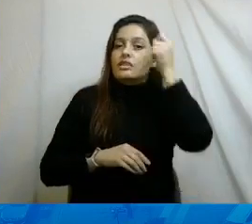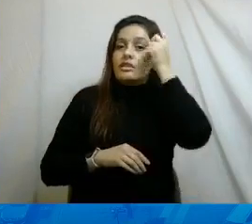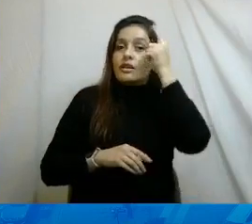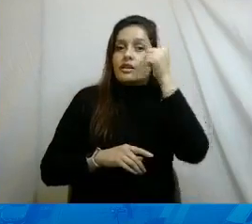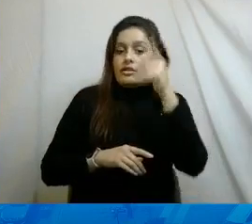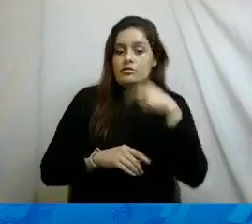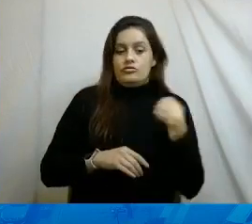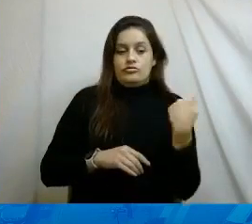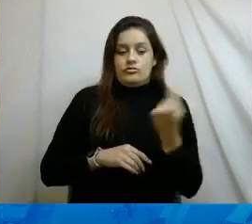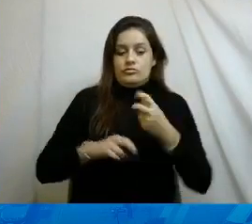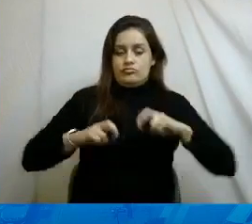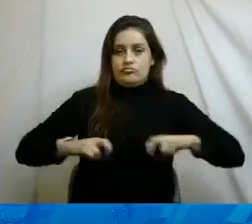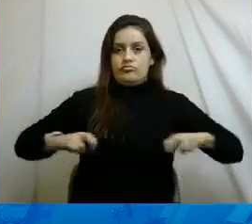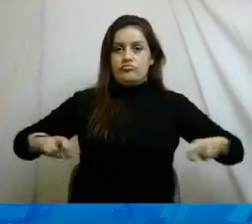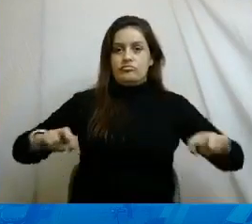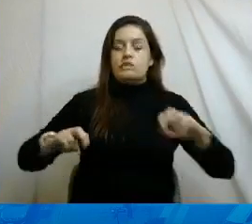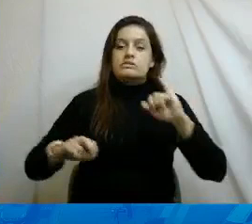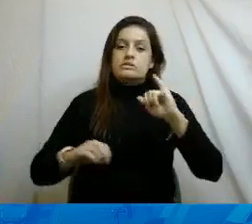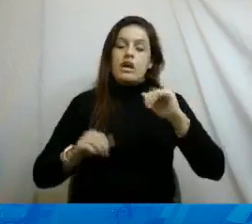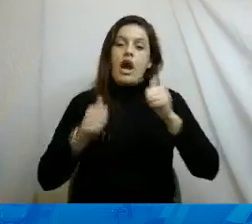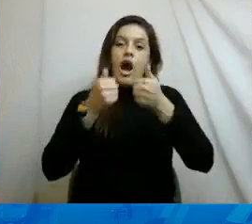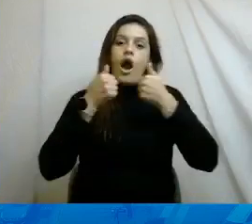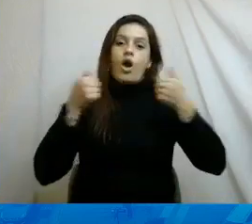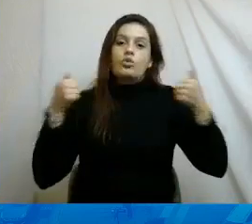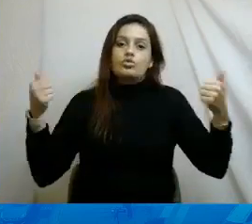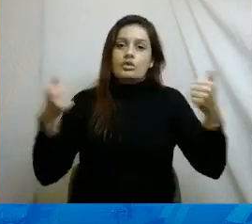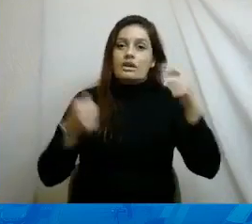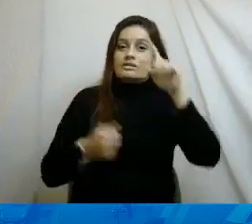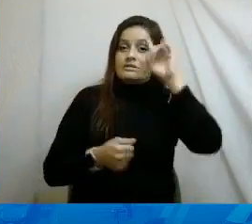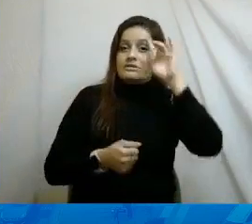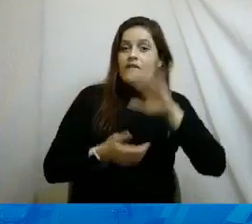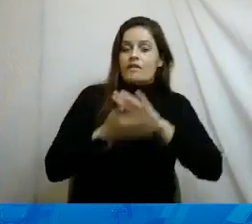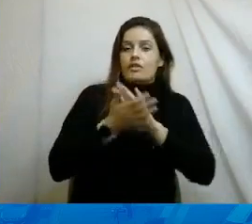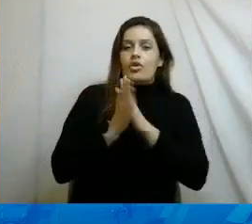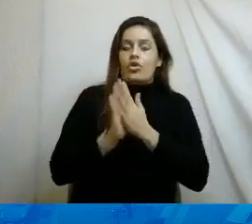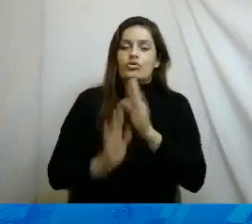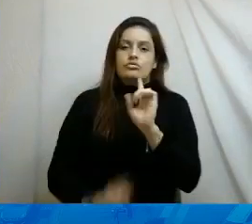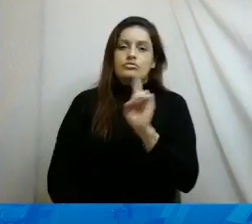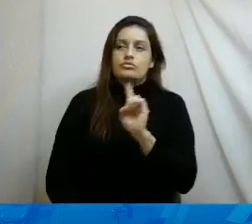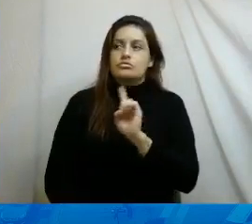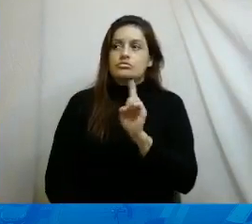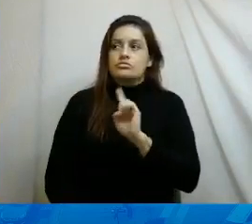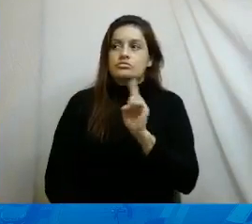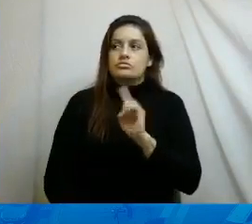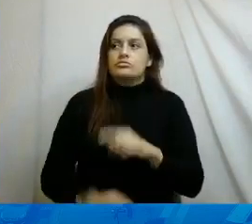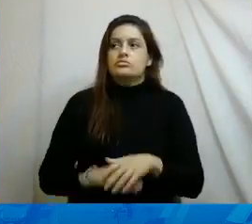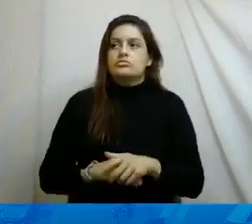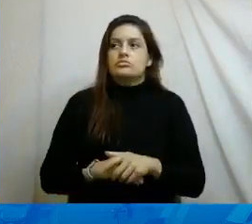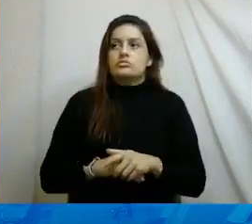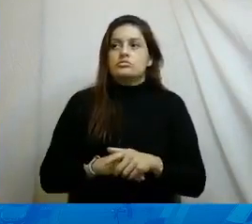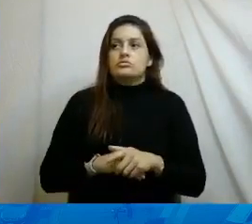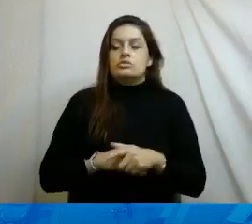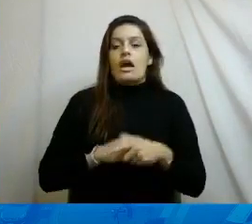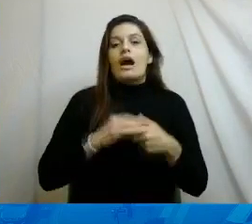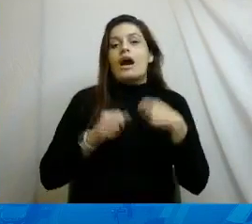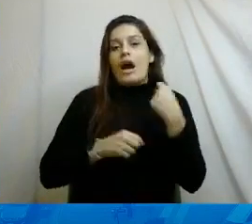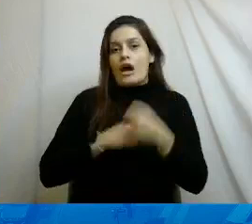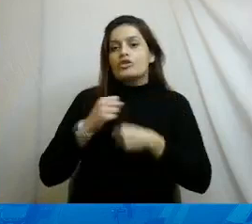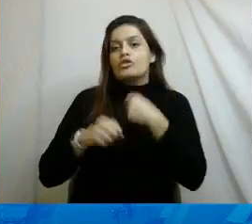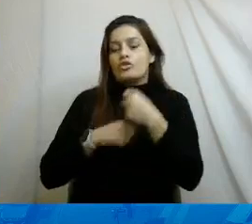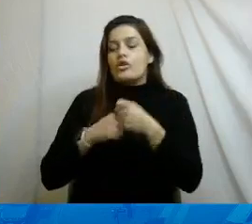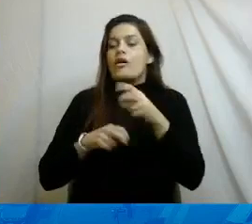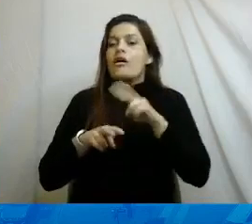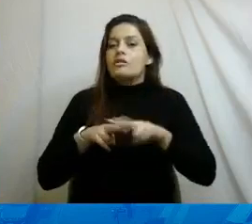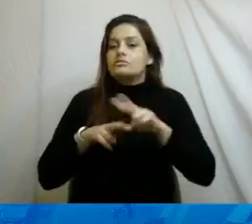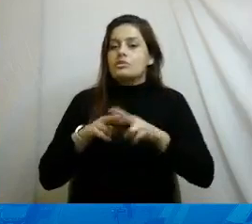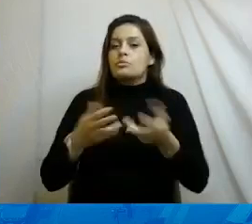estamos sentados acá, si bien somos autoridades, no lo sabemos todo. Pero lo año, y yo creo que al ser responsable con